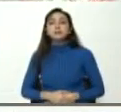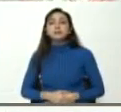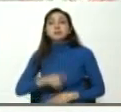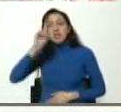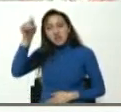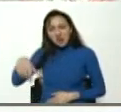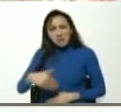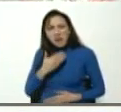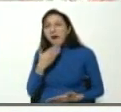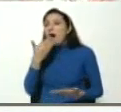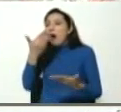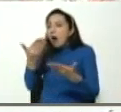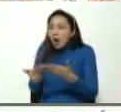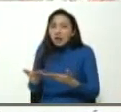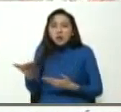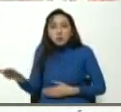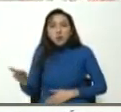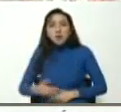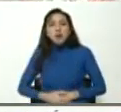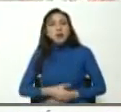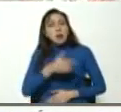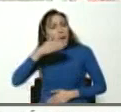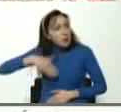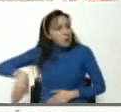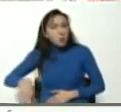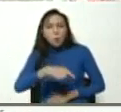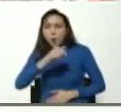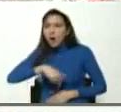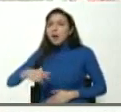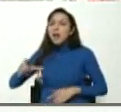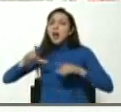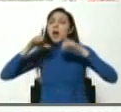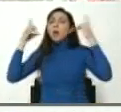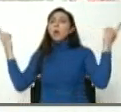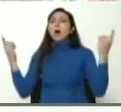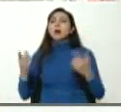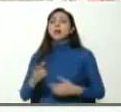lo agradezco a todo el pueblo de la guaira